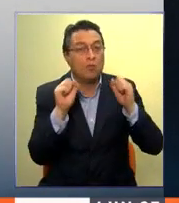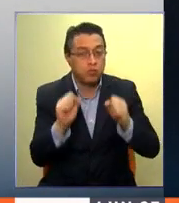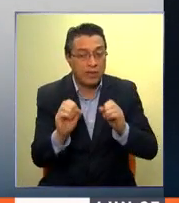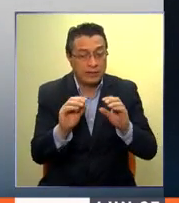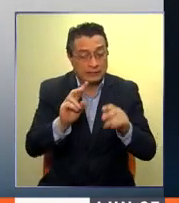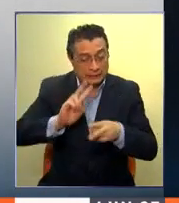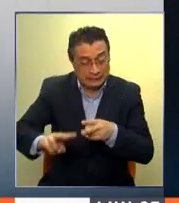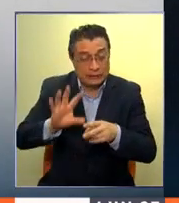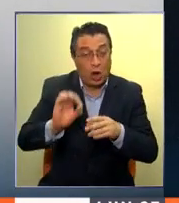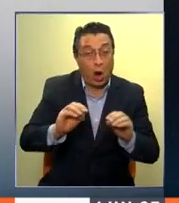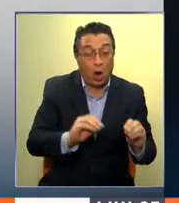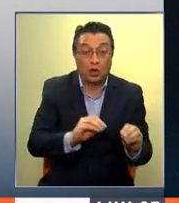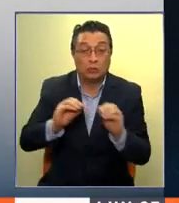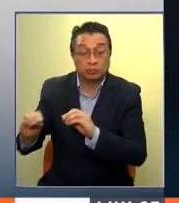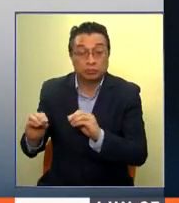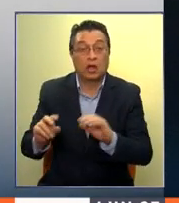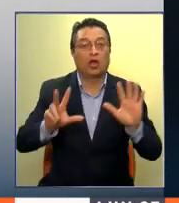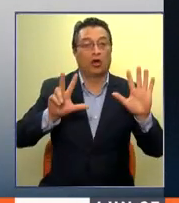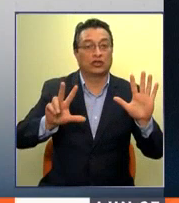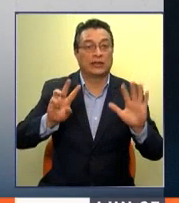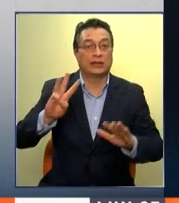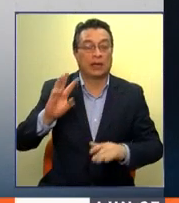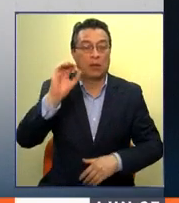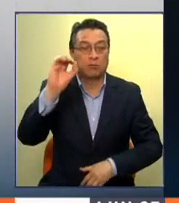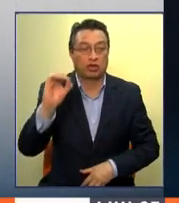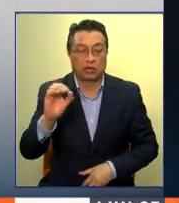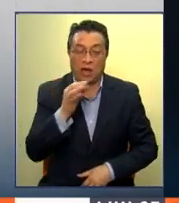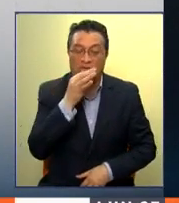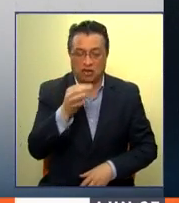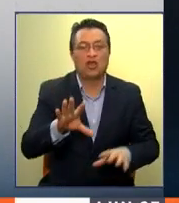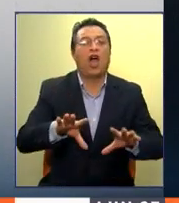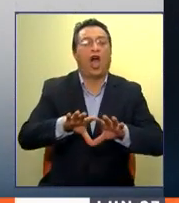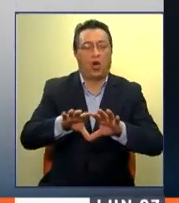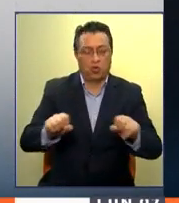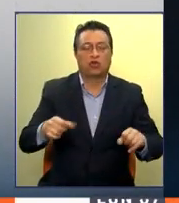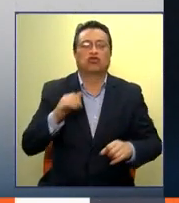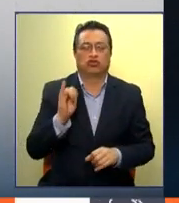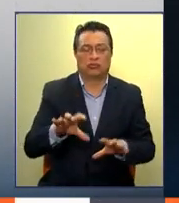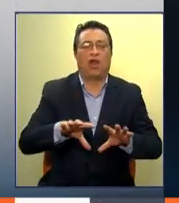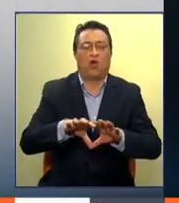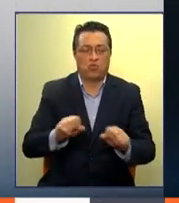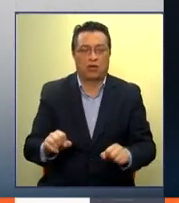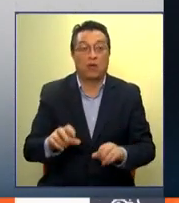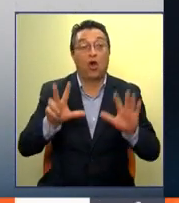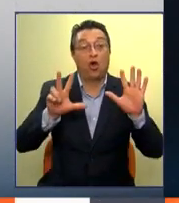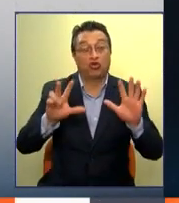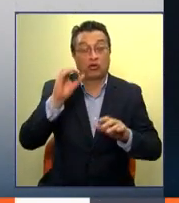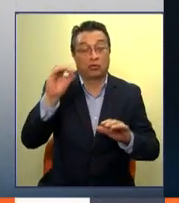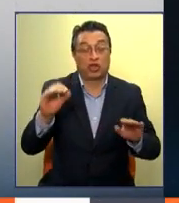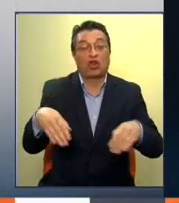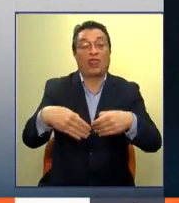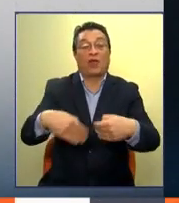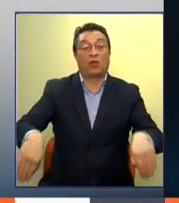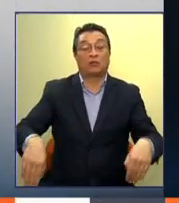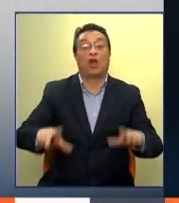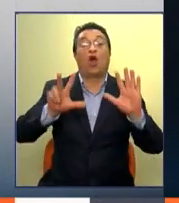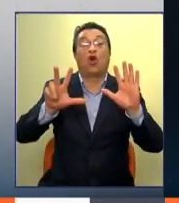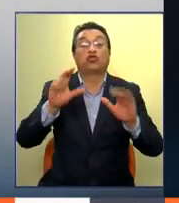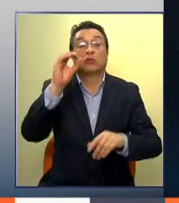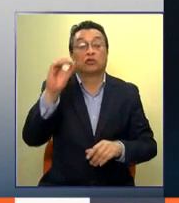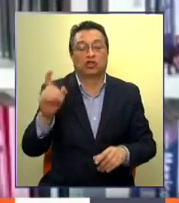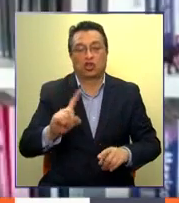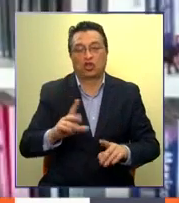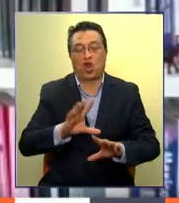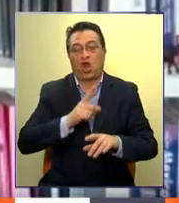postergar el plebiscito 183 por ciento se manifestó de acuerdo o muy de acuerdo un 8 por ciento neutral y 18 por ciento en